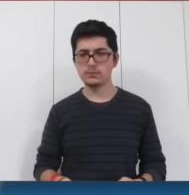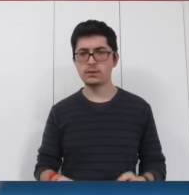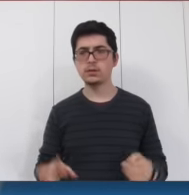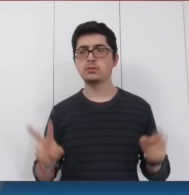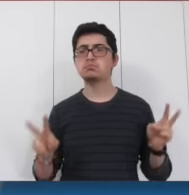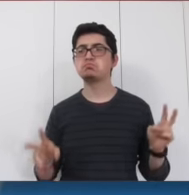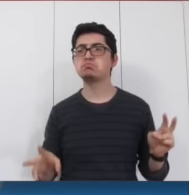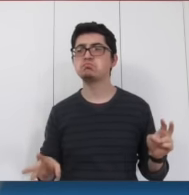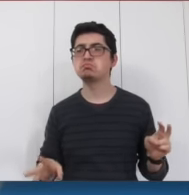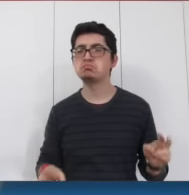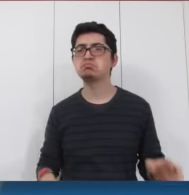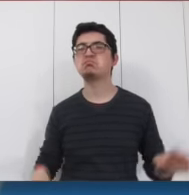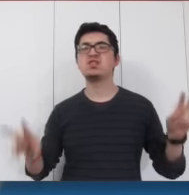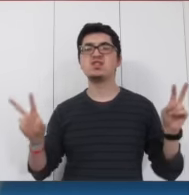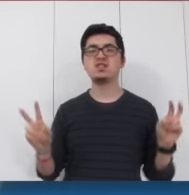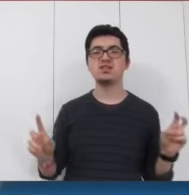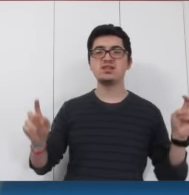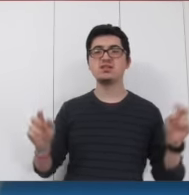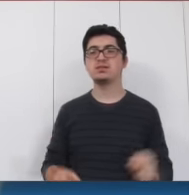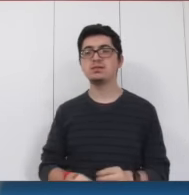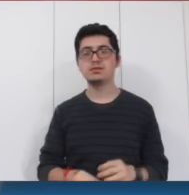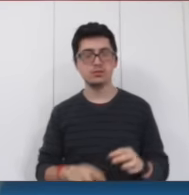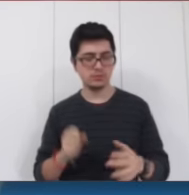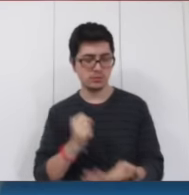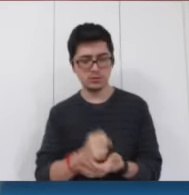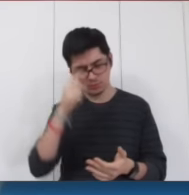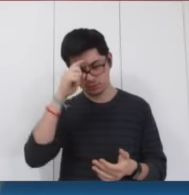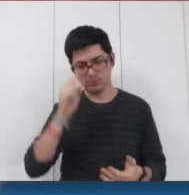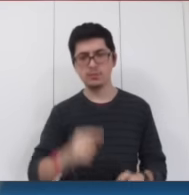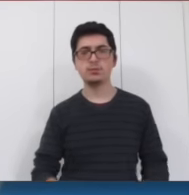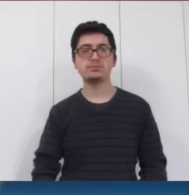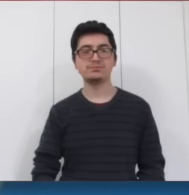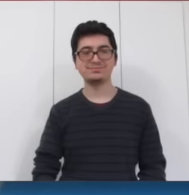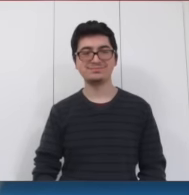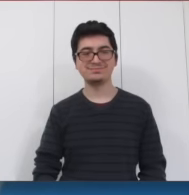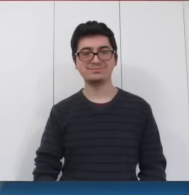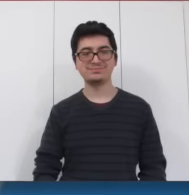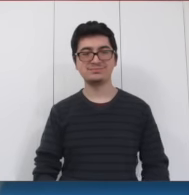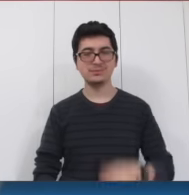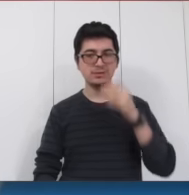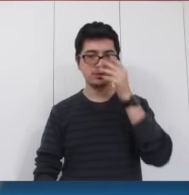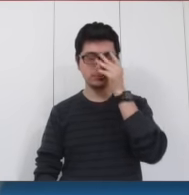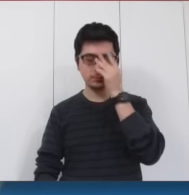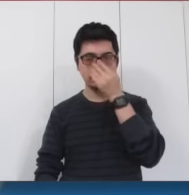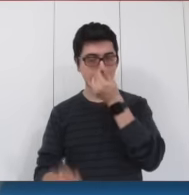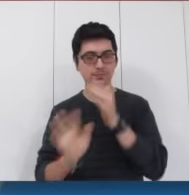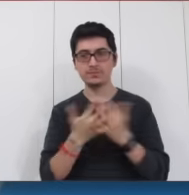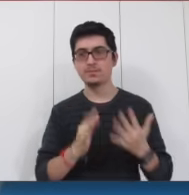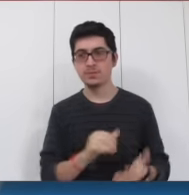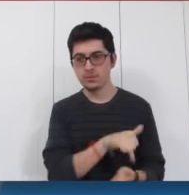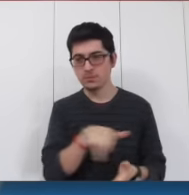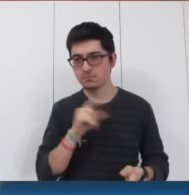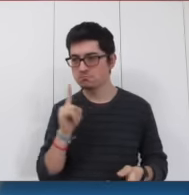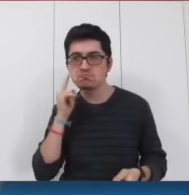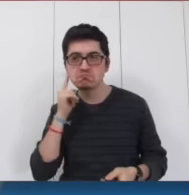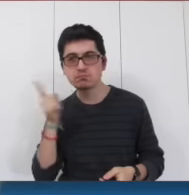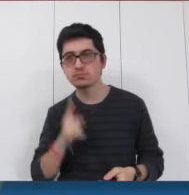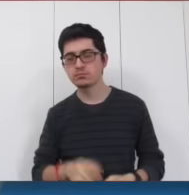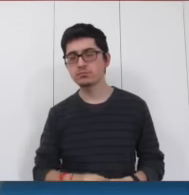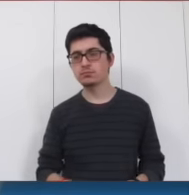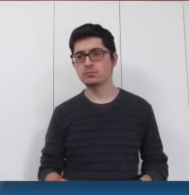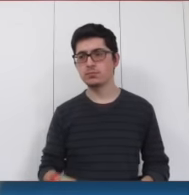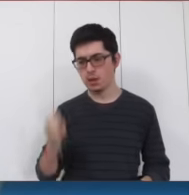a tomar decisiones que aunque sean bastante duras, tal vez es lo mejor para ella. Este libro Después de ti es un